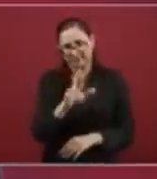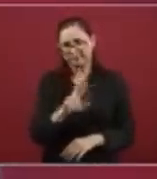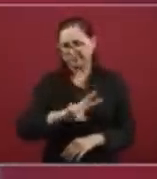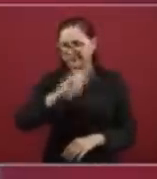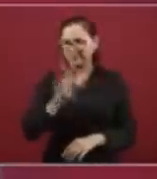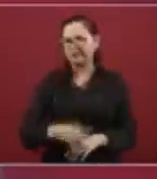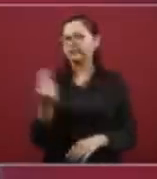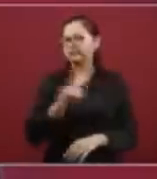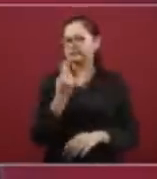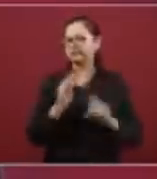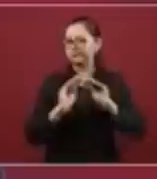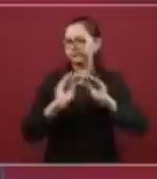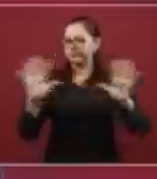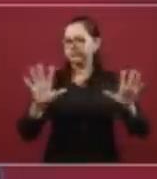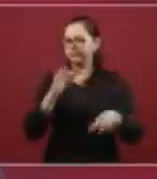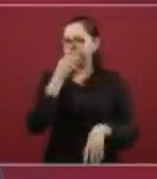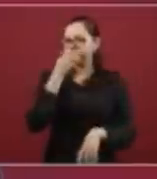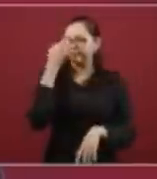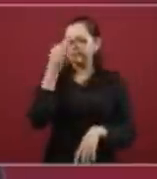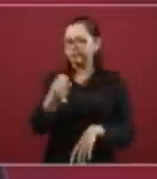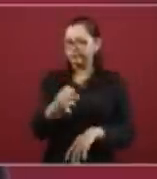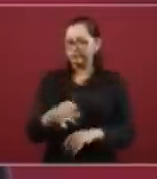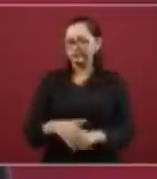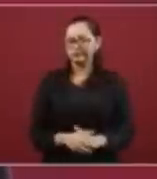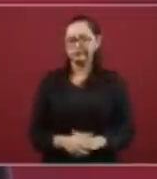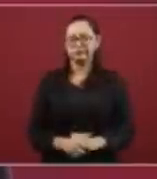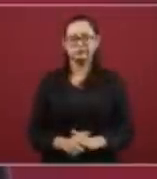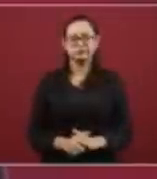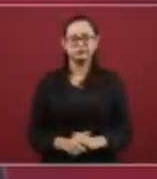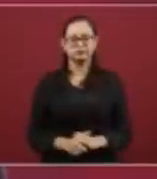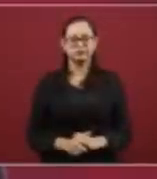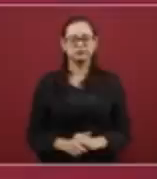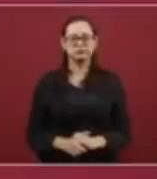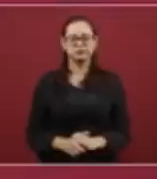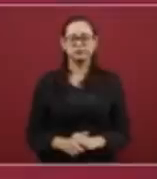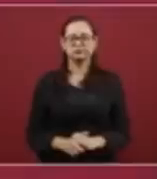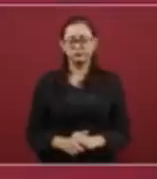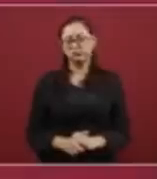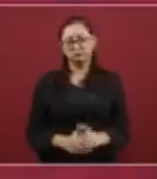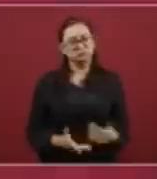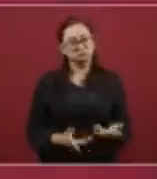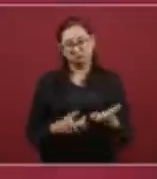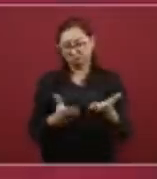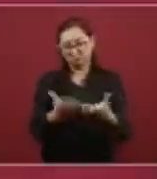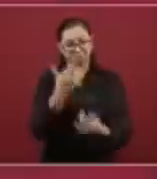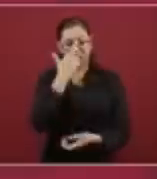con claridad sobre las cosas, ¿no? Entonces, sí tienes toda la razón,